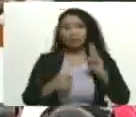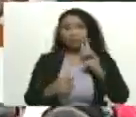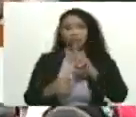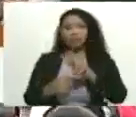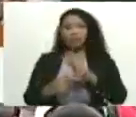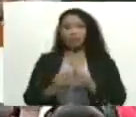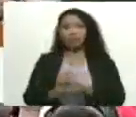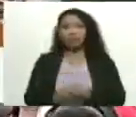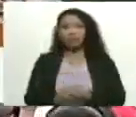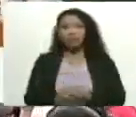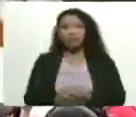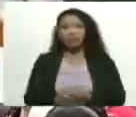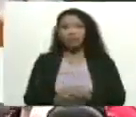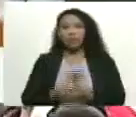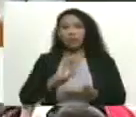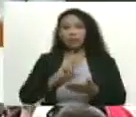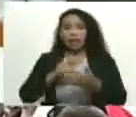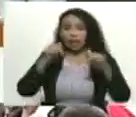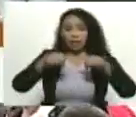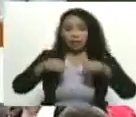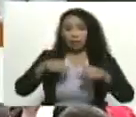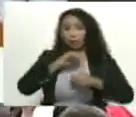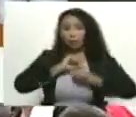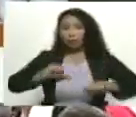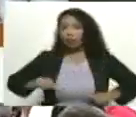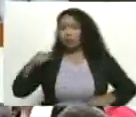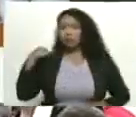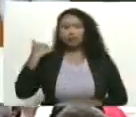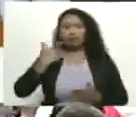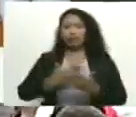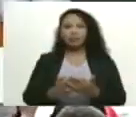veníamos. Teníamos tiempo que no veníamos para Portuguesa.